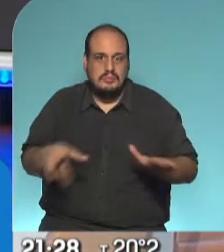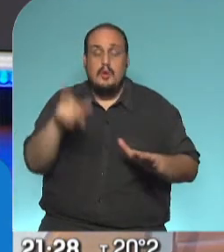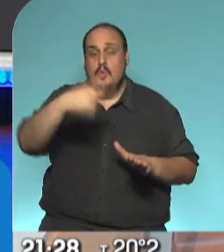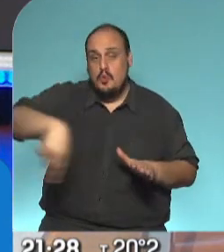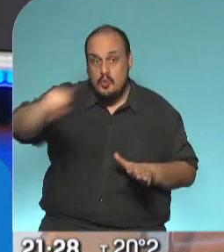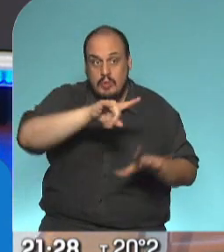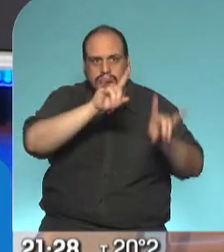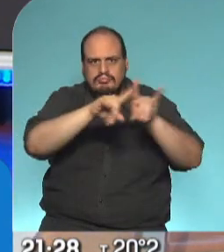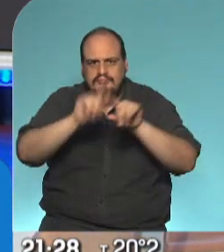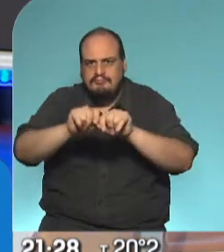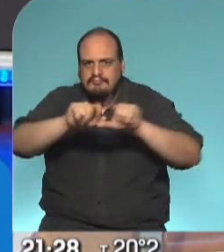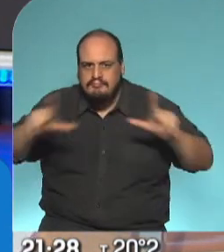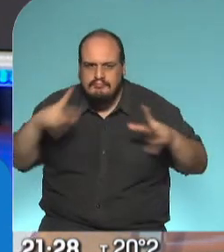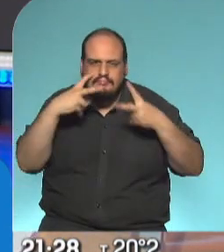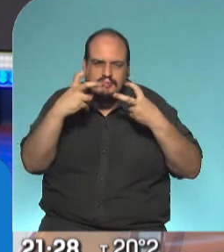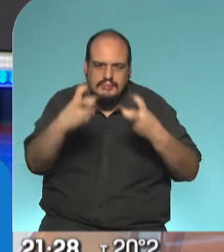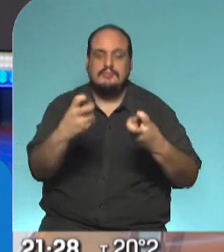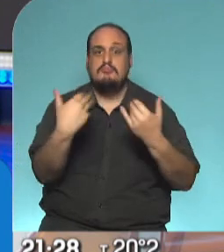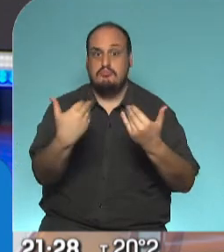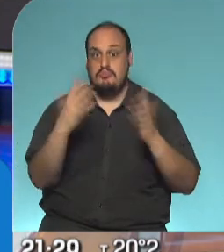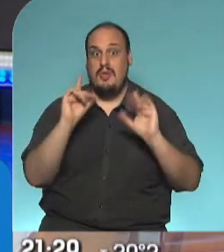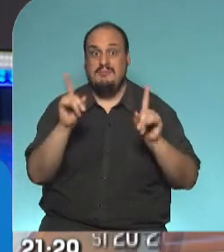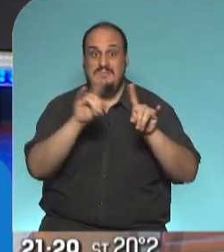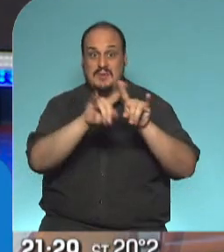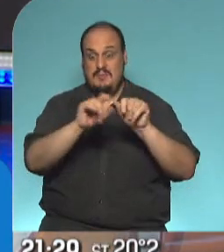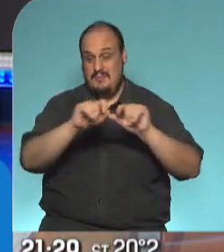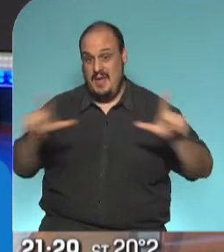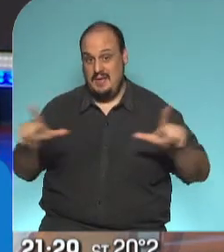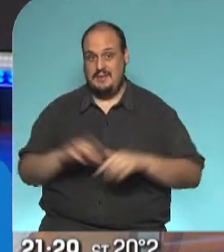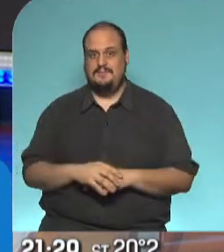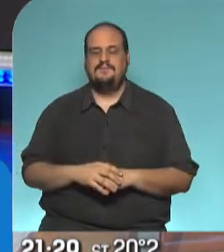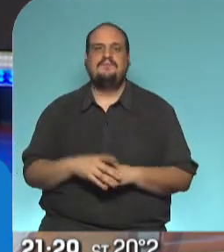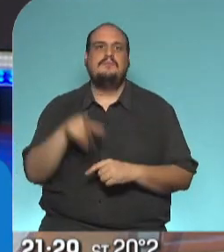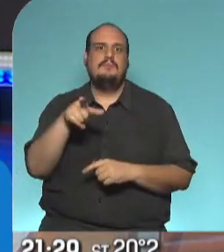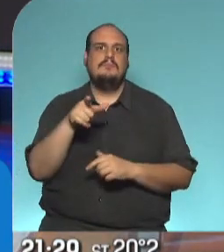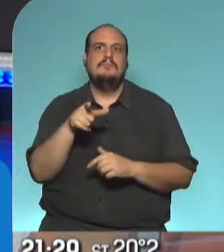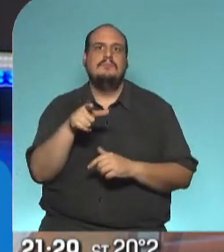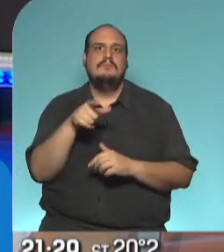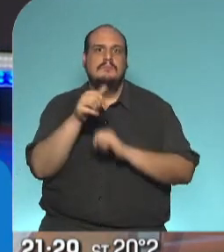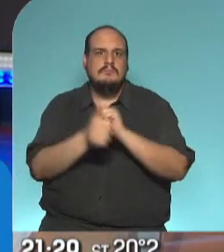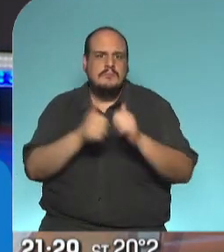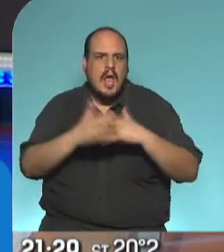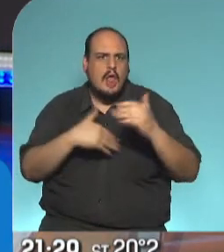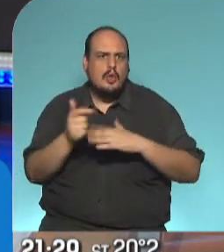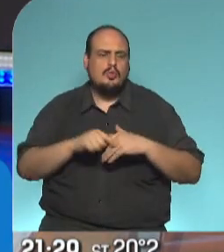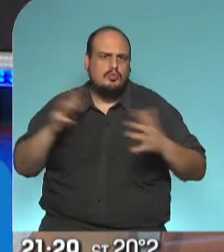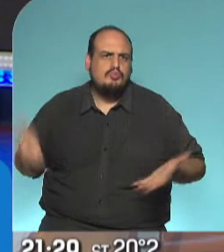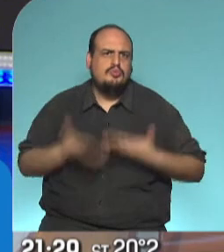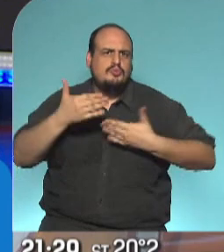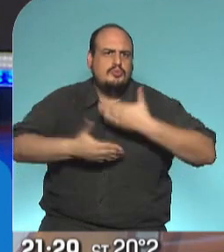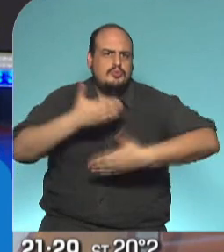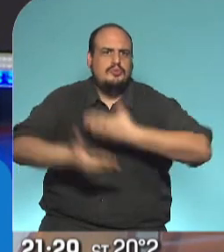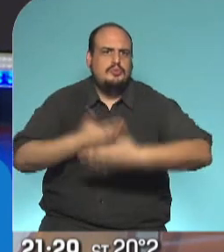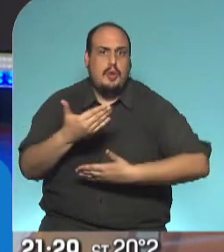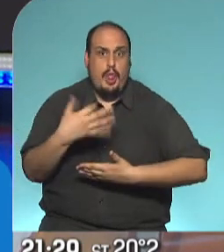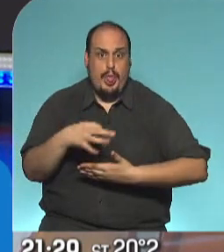puede hacer la averiguación pertinente en las páginas, una industria que debe reactivarse para que la economía